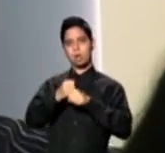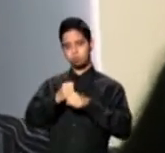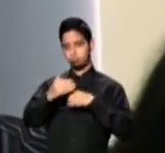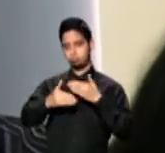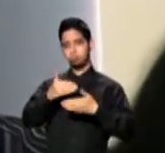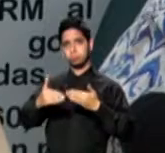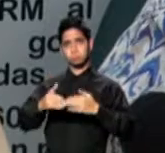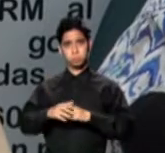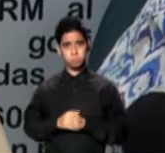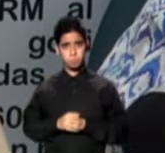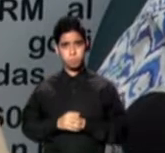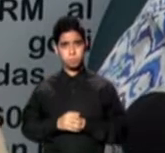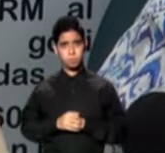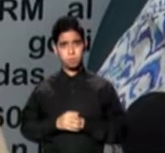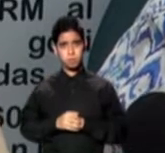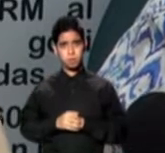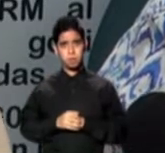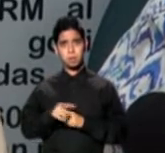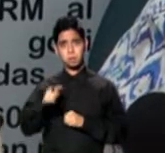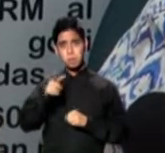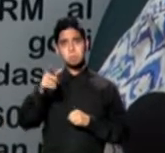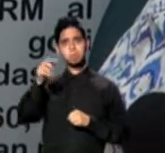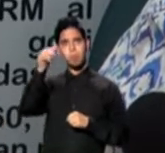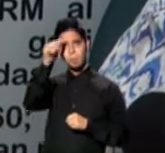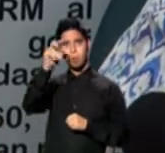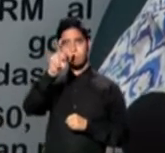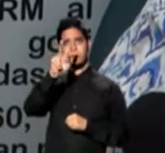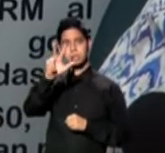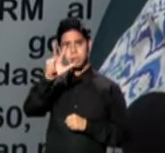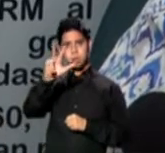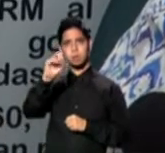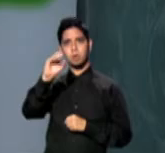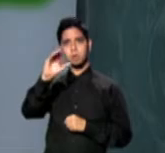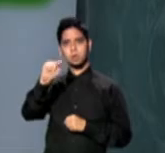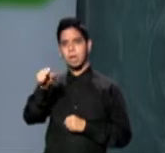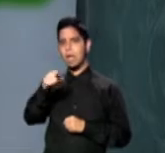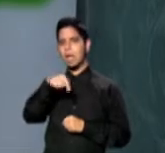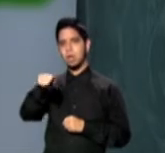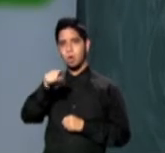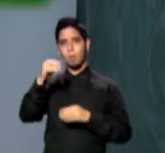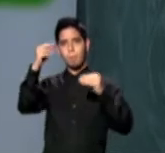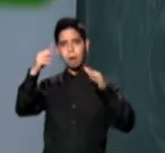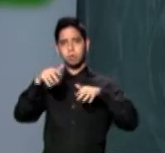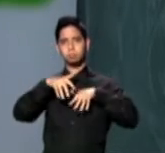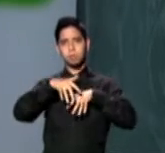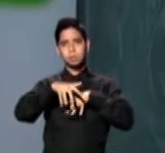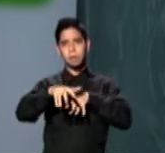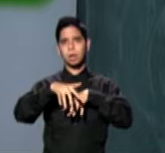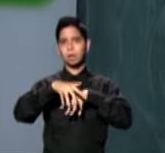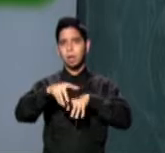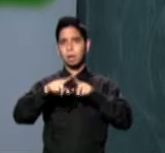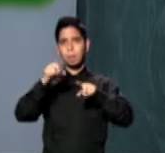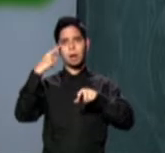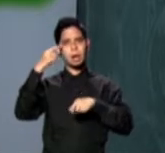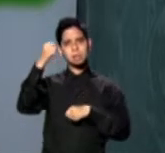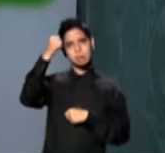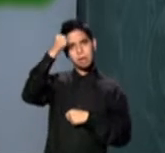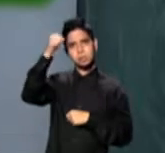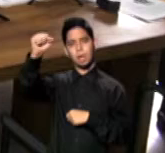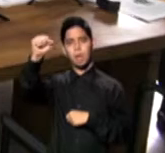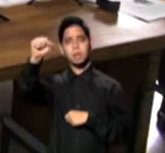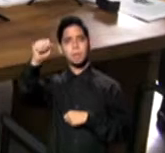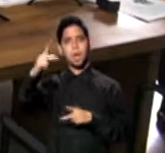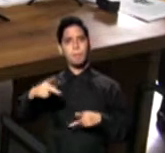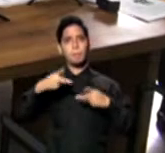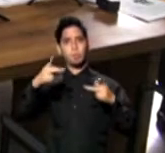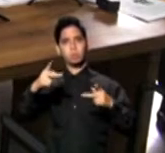de sus denuncias, este próximo domingo 23 de octubre marcharán hasta el sistema de retiro de maestros en rechazo a las propuestas